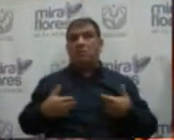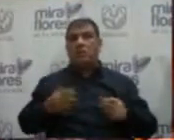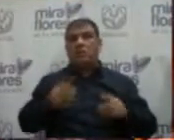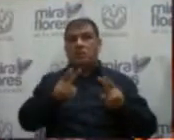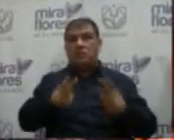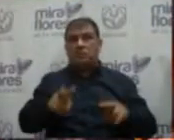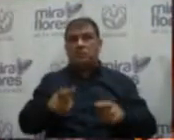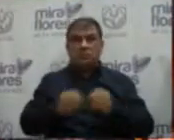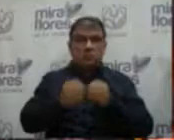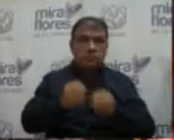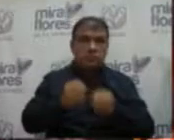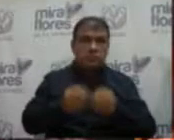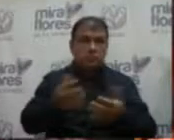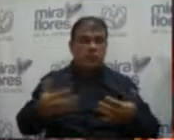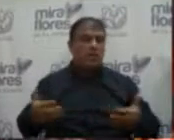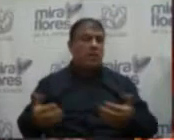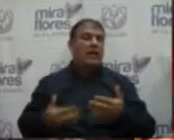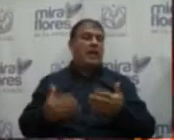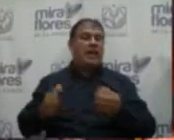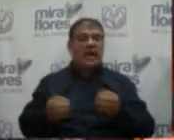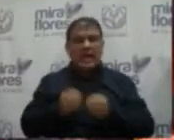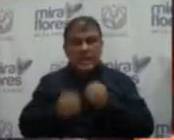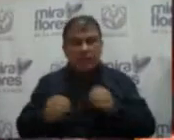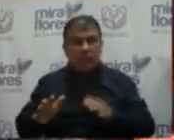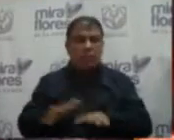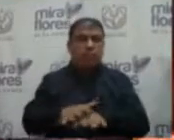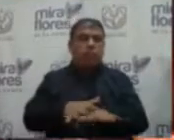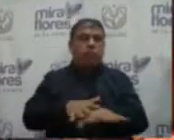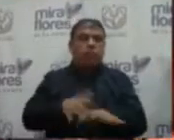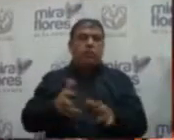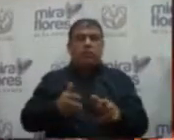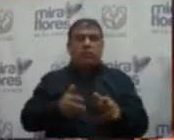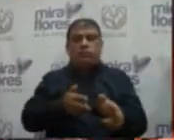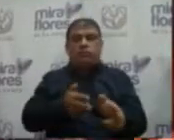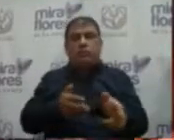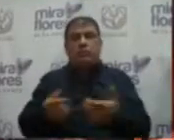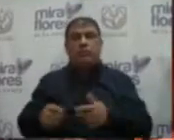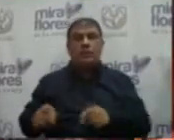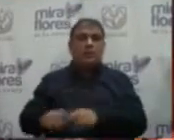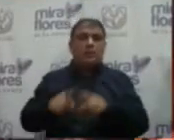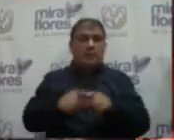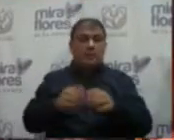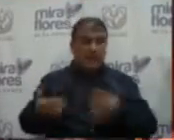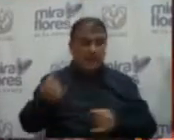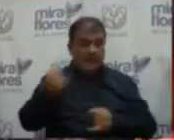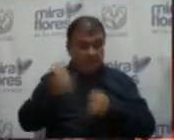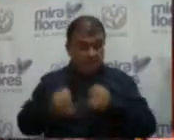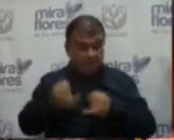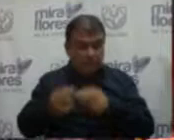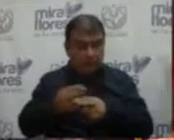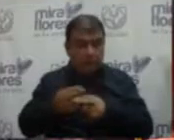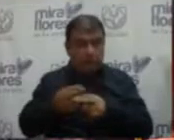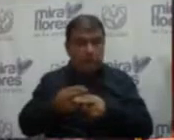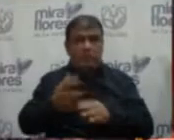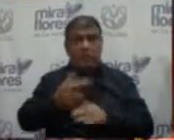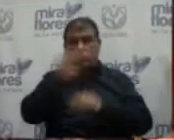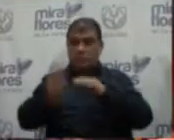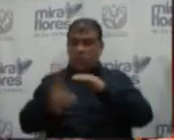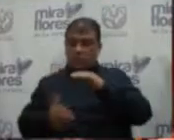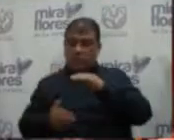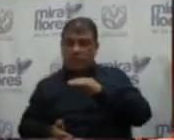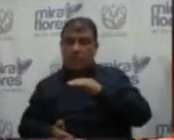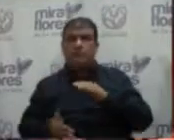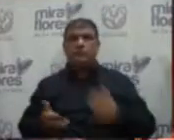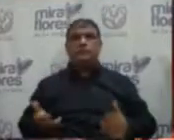la congestión vehicular en esa zona, así como lo será también lo que estamos ya concluyendo, que son los